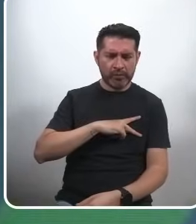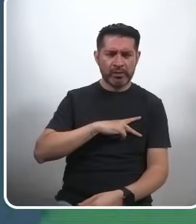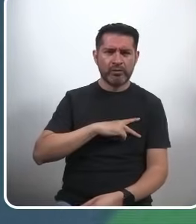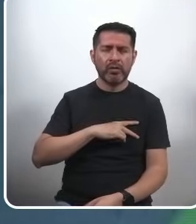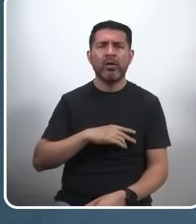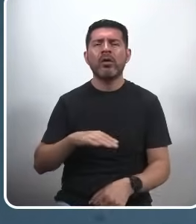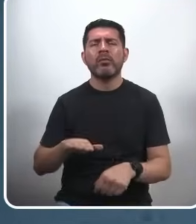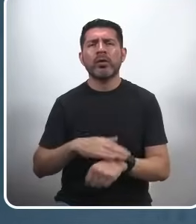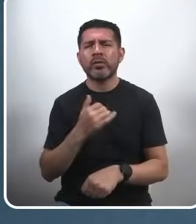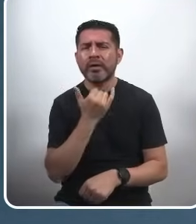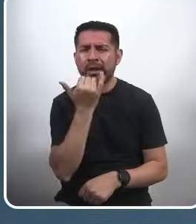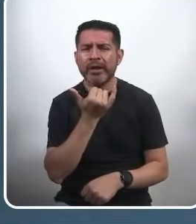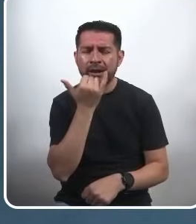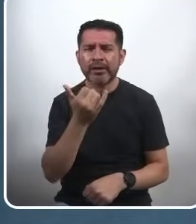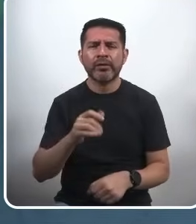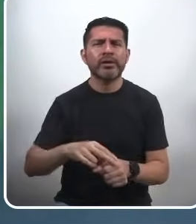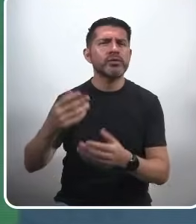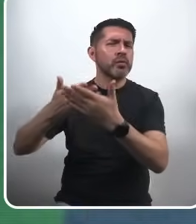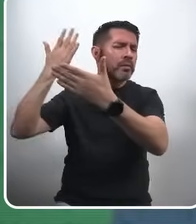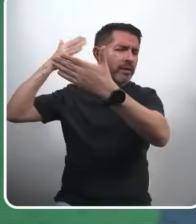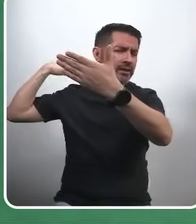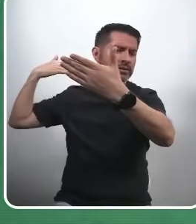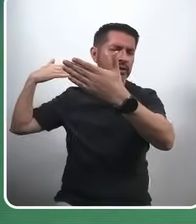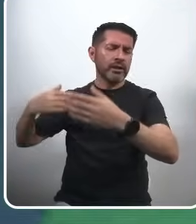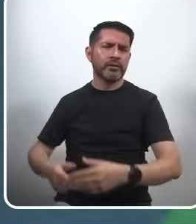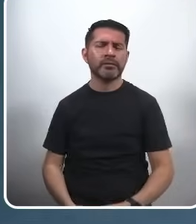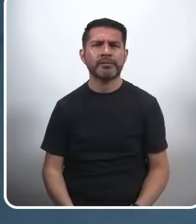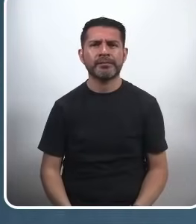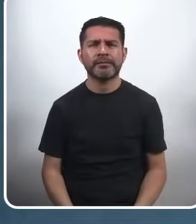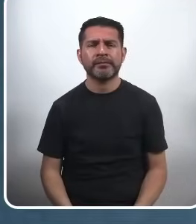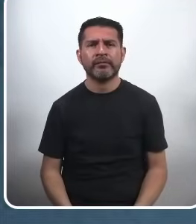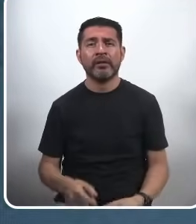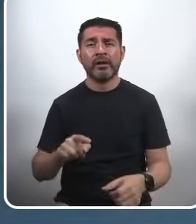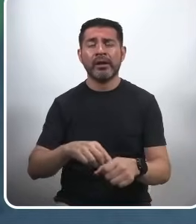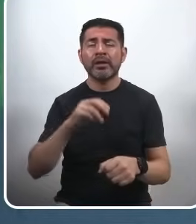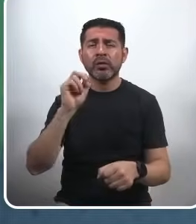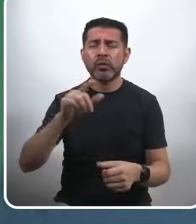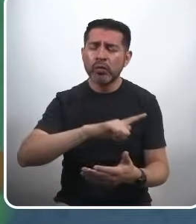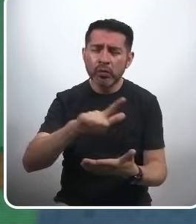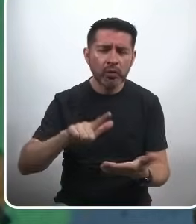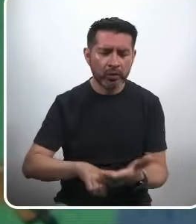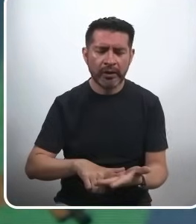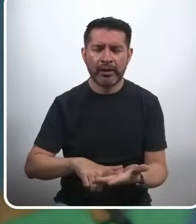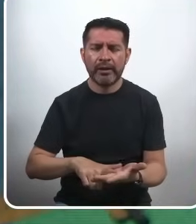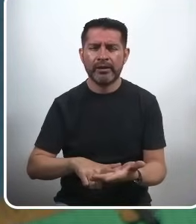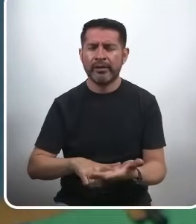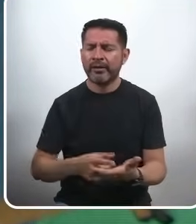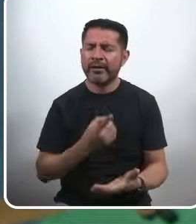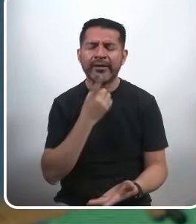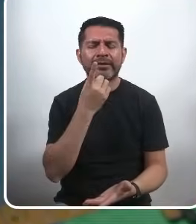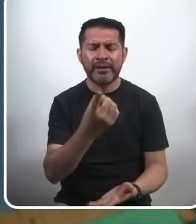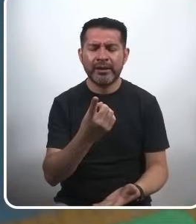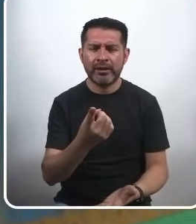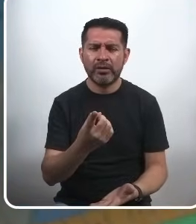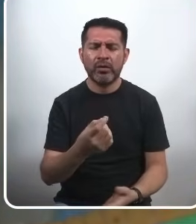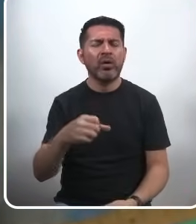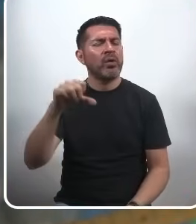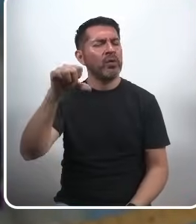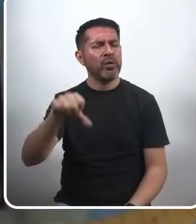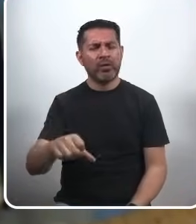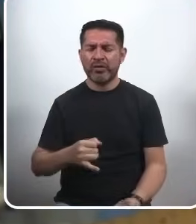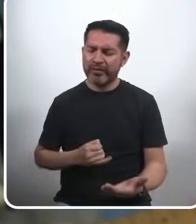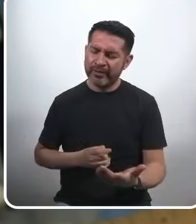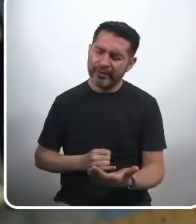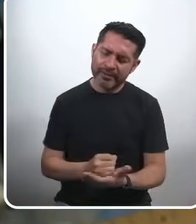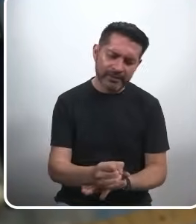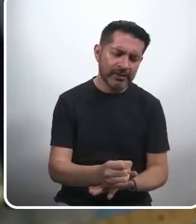error en tu pasado. Ahí en tu lugar, aunque sea un susurro, pero háblalo con Dios. Dile: Señor, yo hoy perdono.